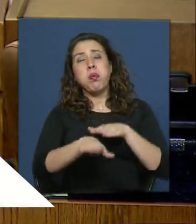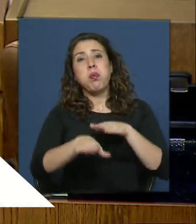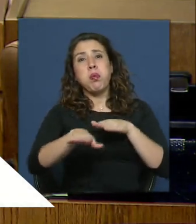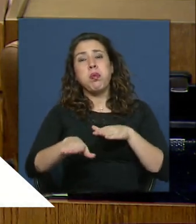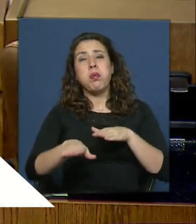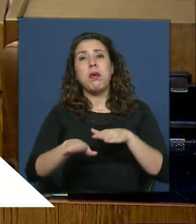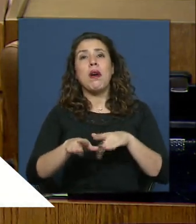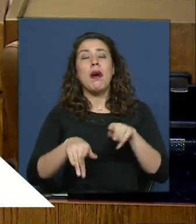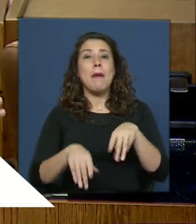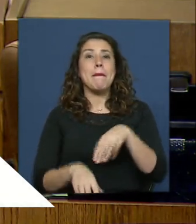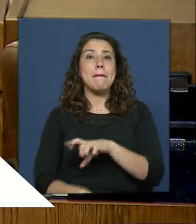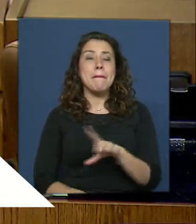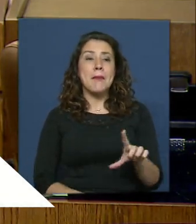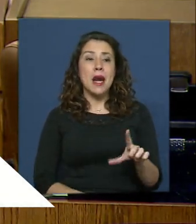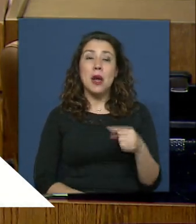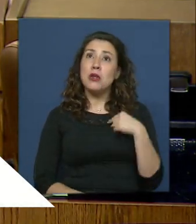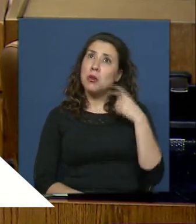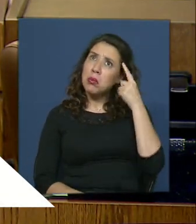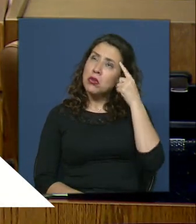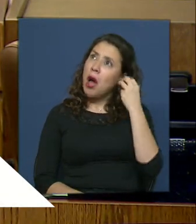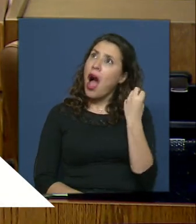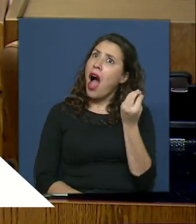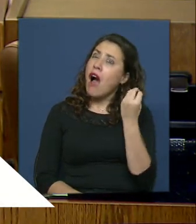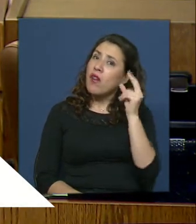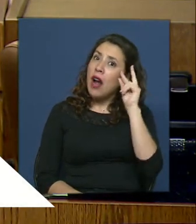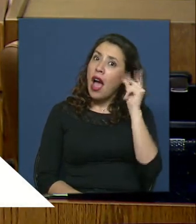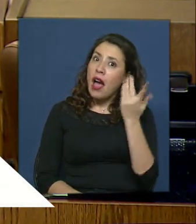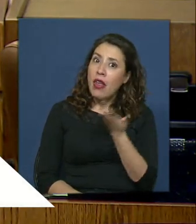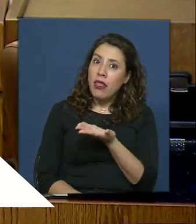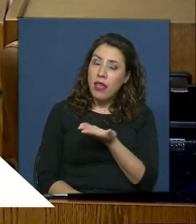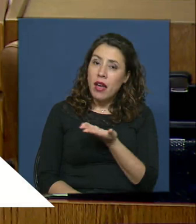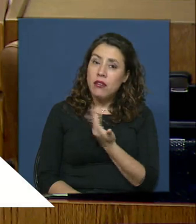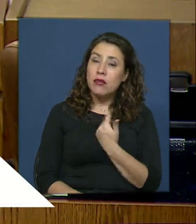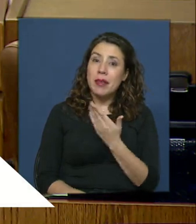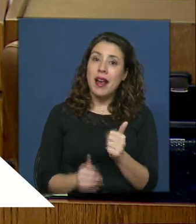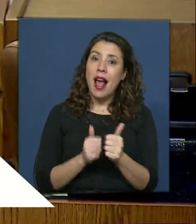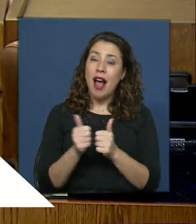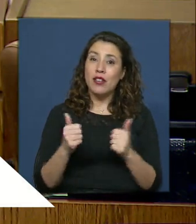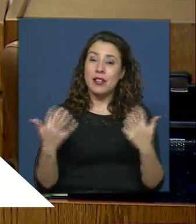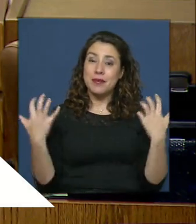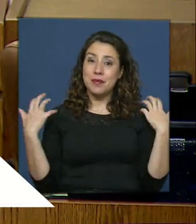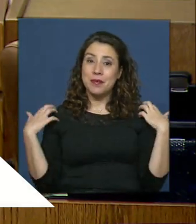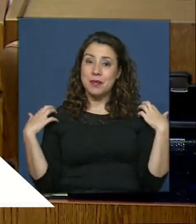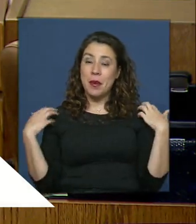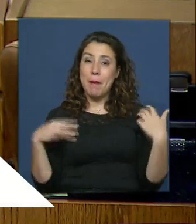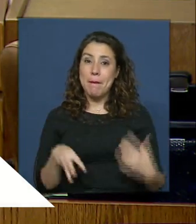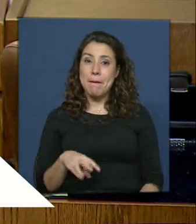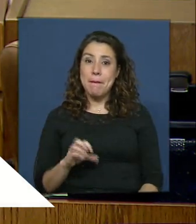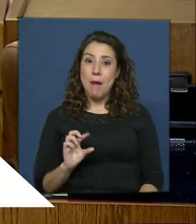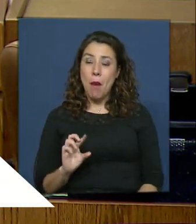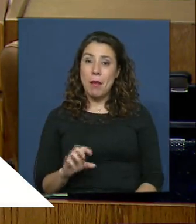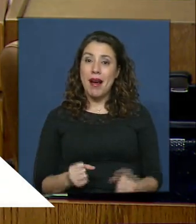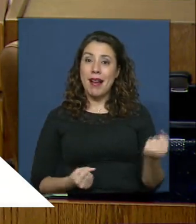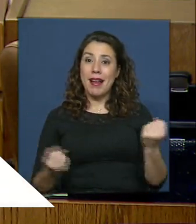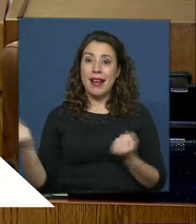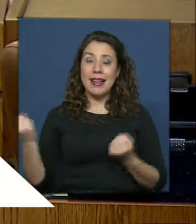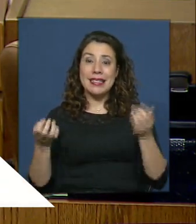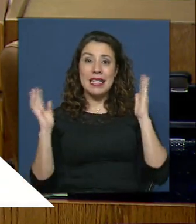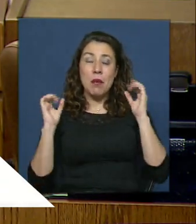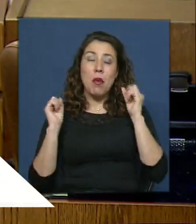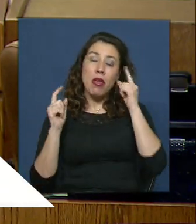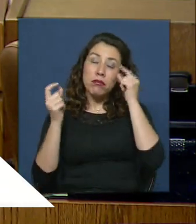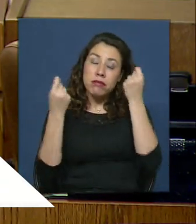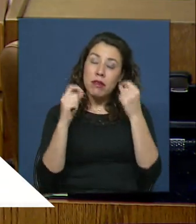mall? Yo creo que es una muy buena alternativa. Me gustaría pedirle a las autoridades competentes, al MOB y a Transporte, que puedan evaluar